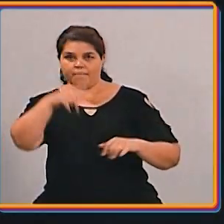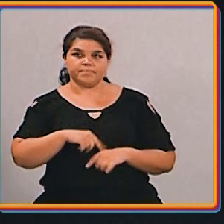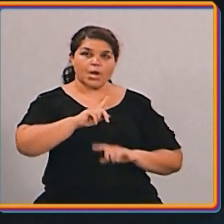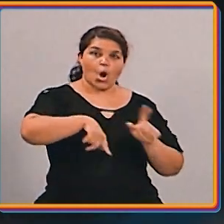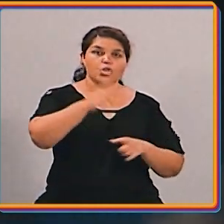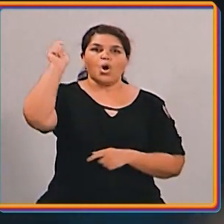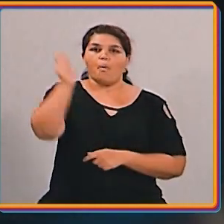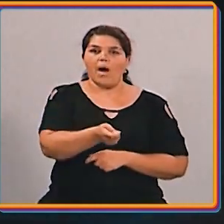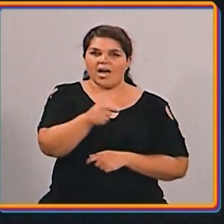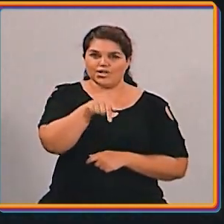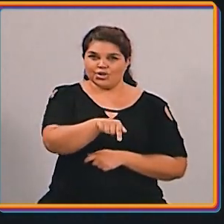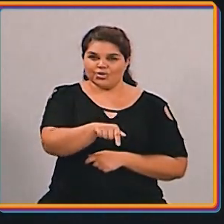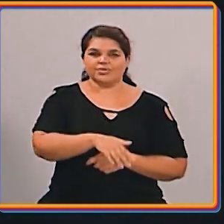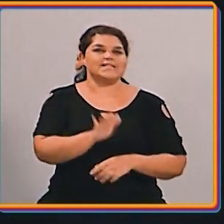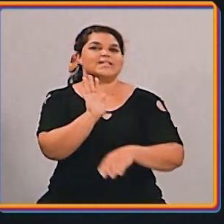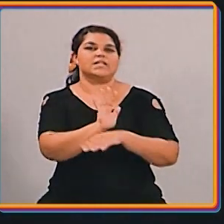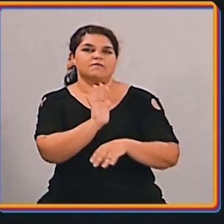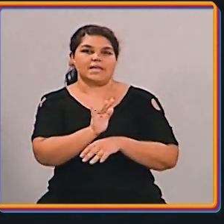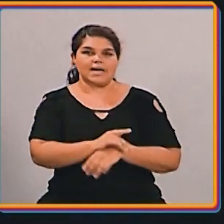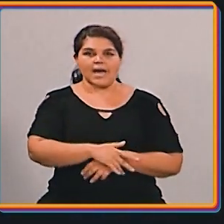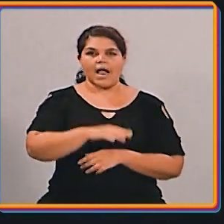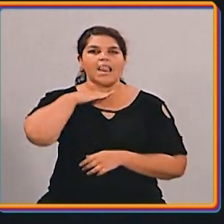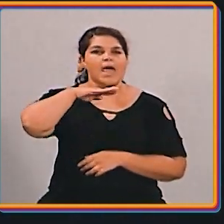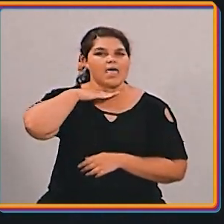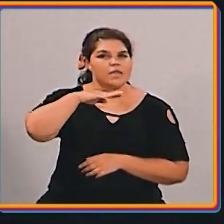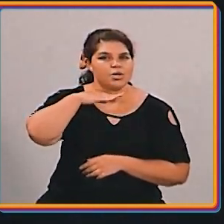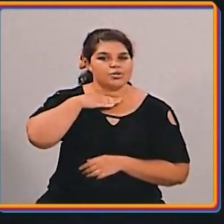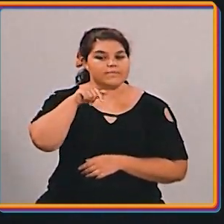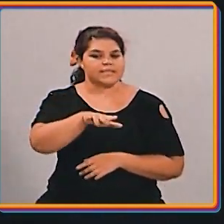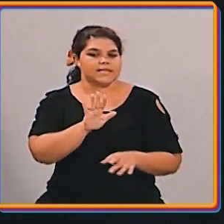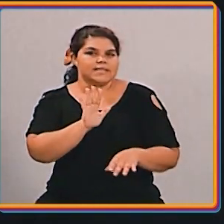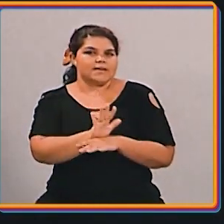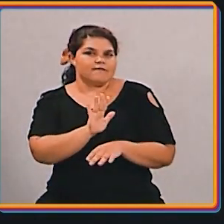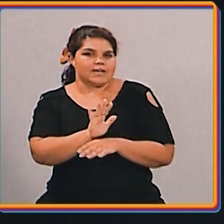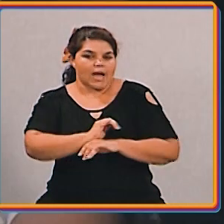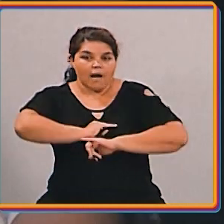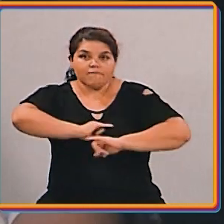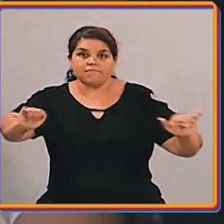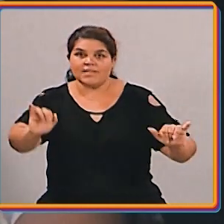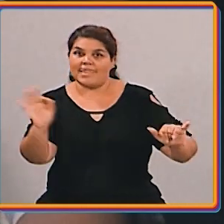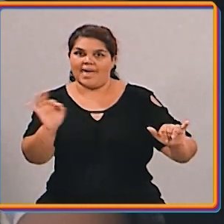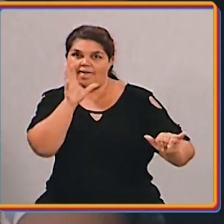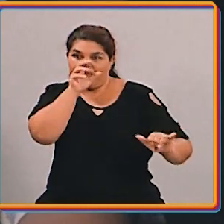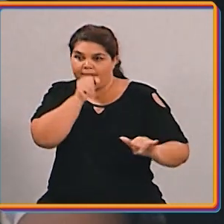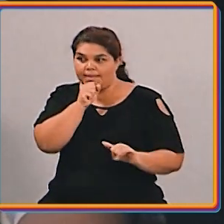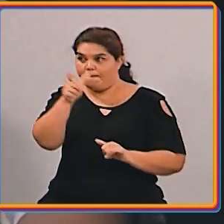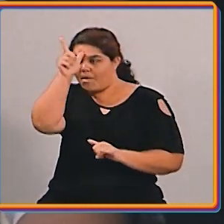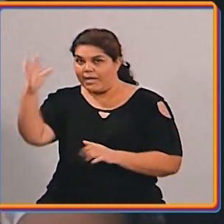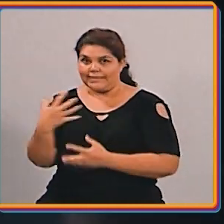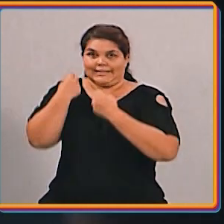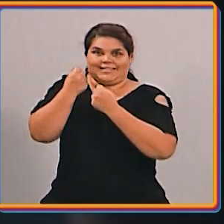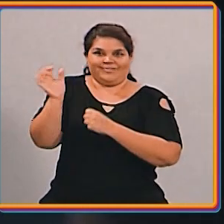toca las de basto, tendrás el rol del ladrón y es muy importante que mantengas esta información en secreto para que la ley no te